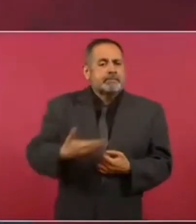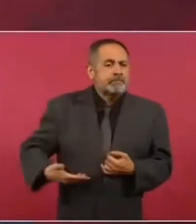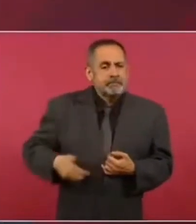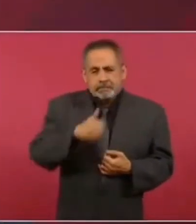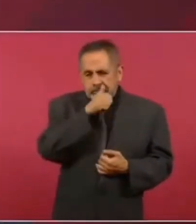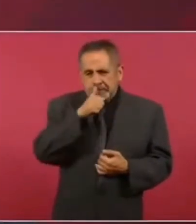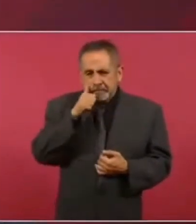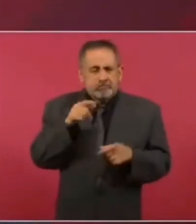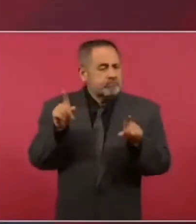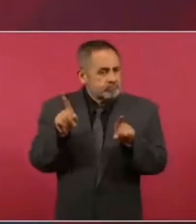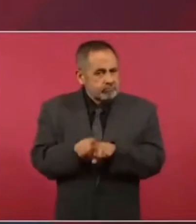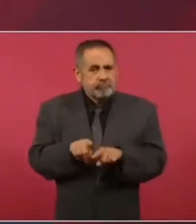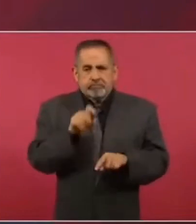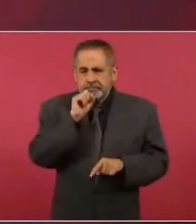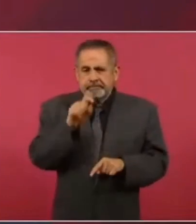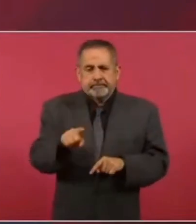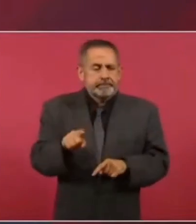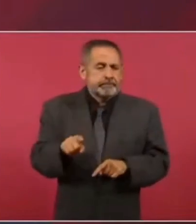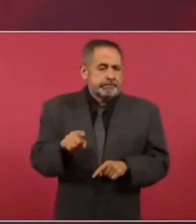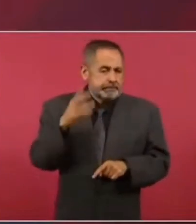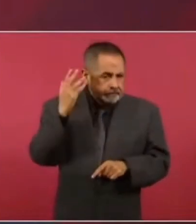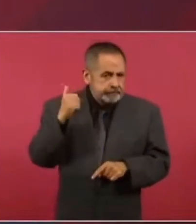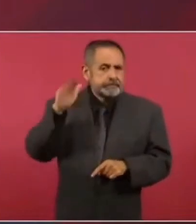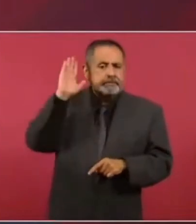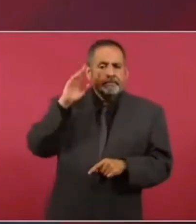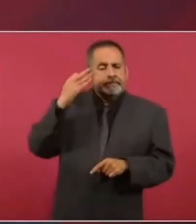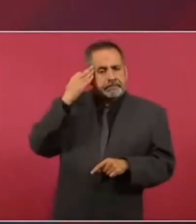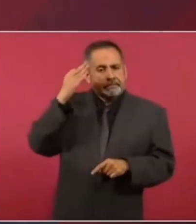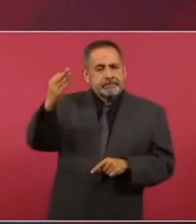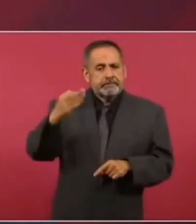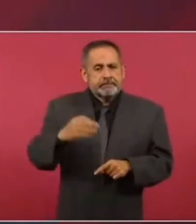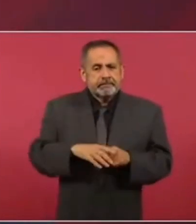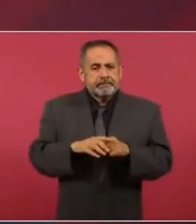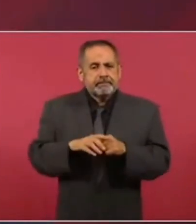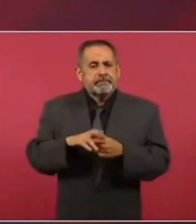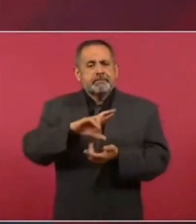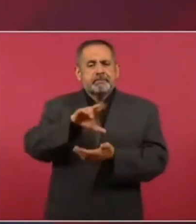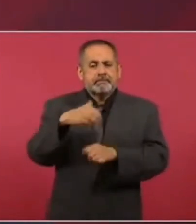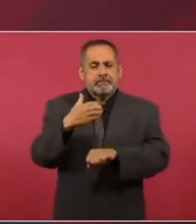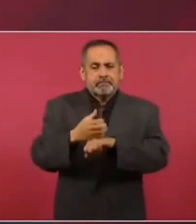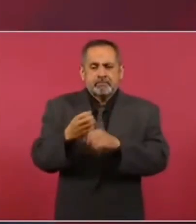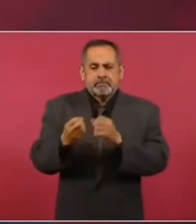como se aplicaba en la época de la República restaurada.